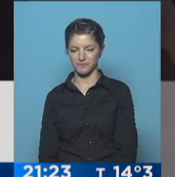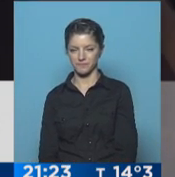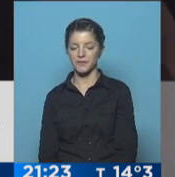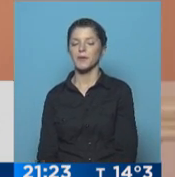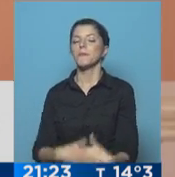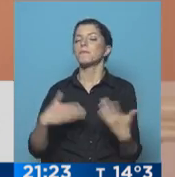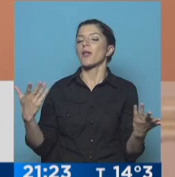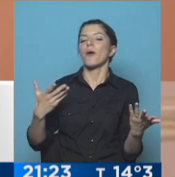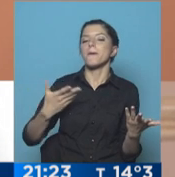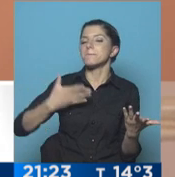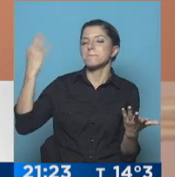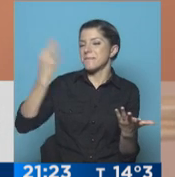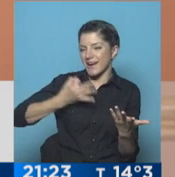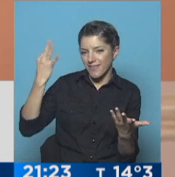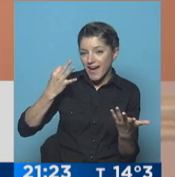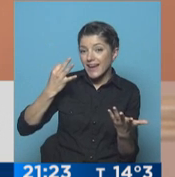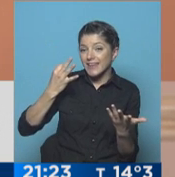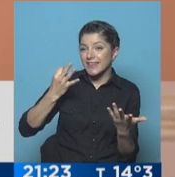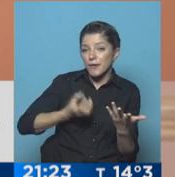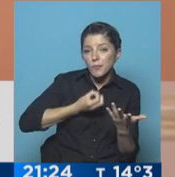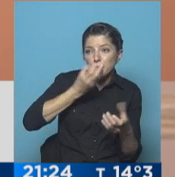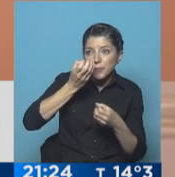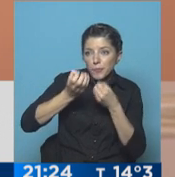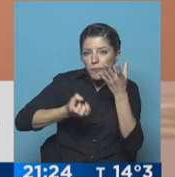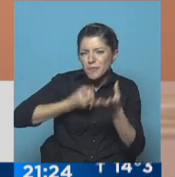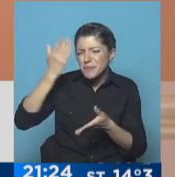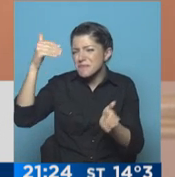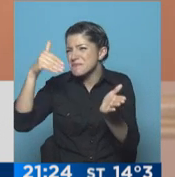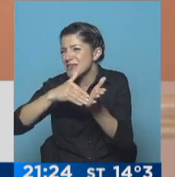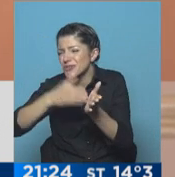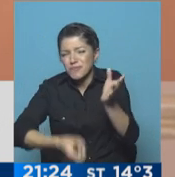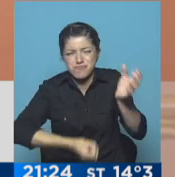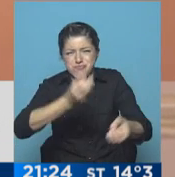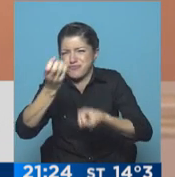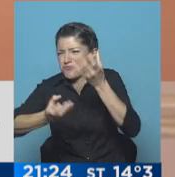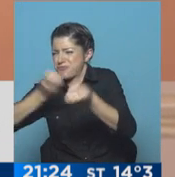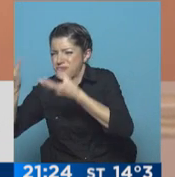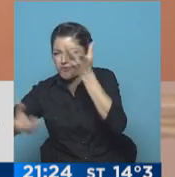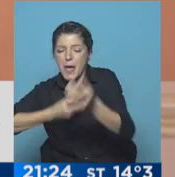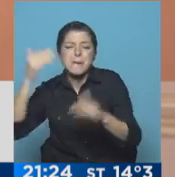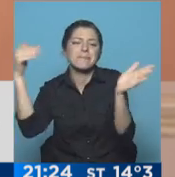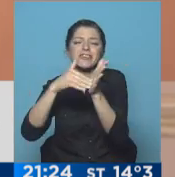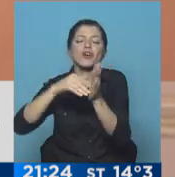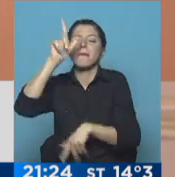pero la verdad que no florecieron miles, florecieron millones. Somos millones de